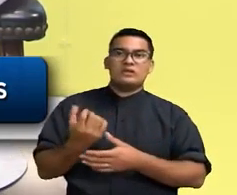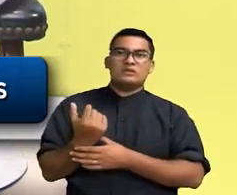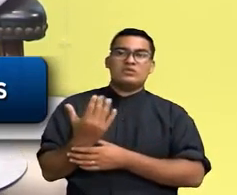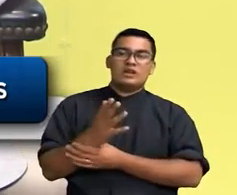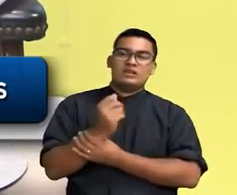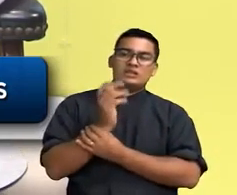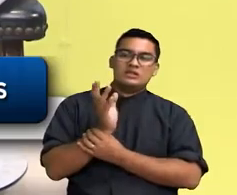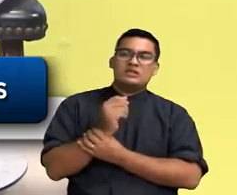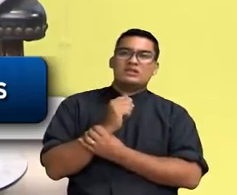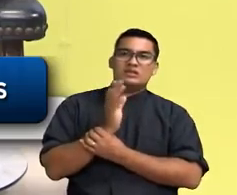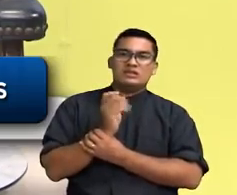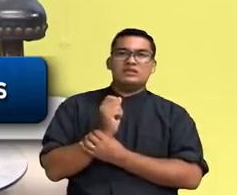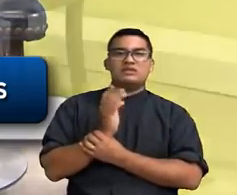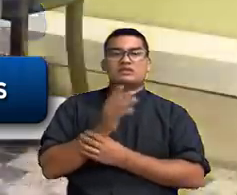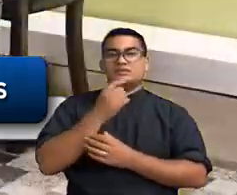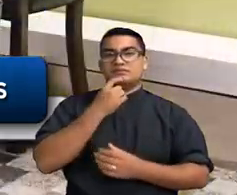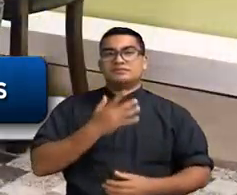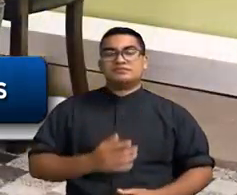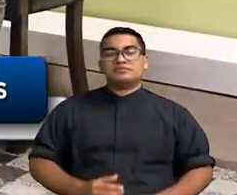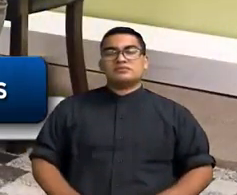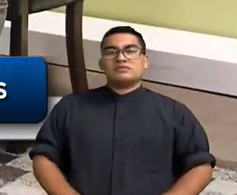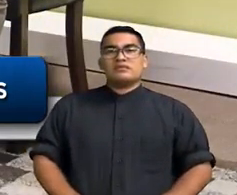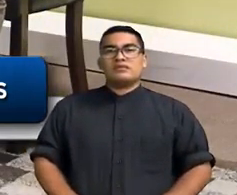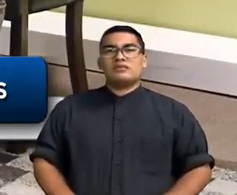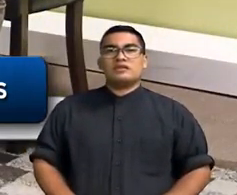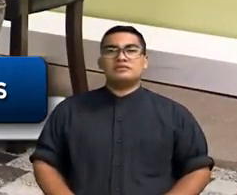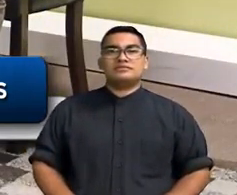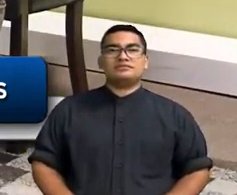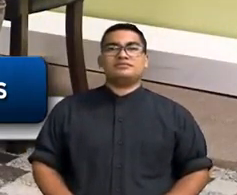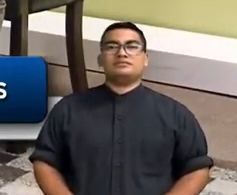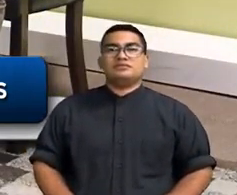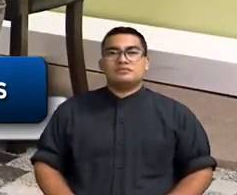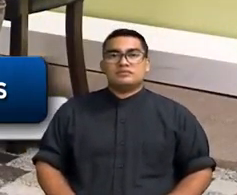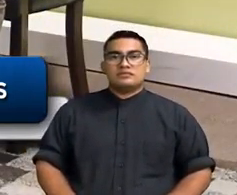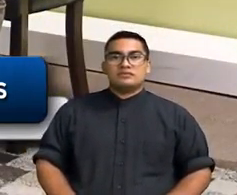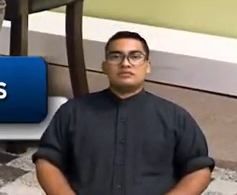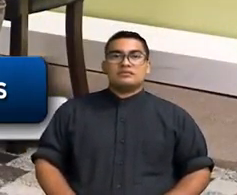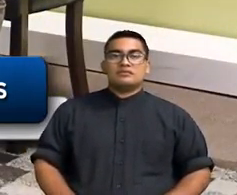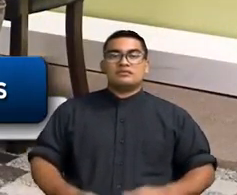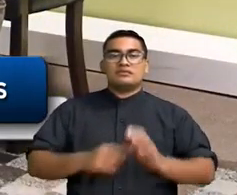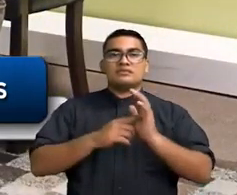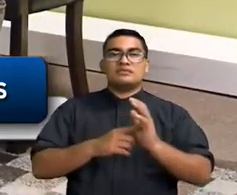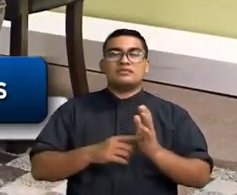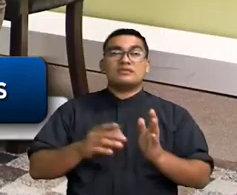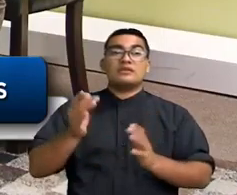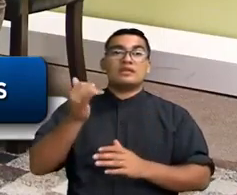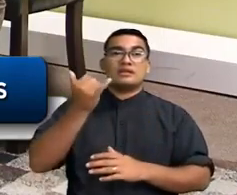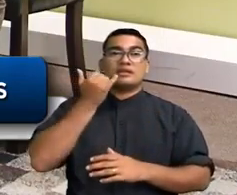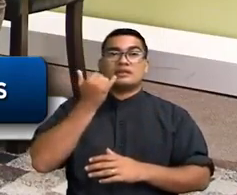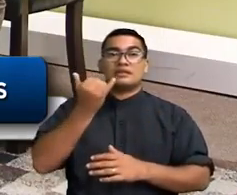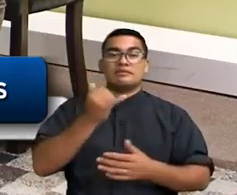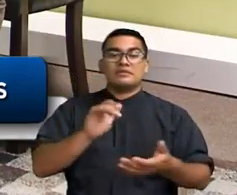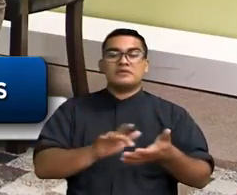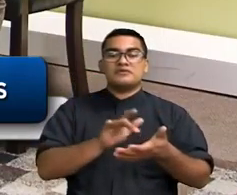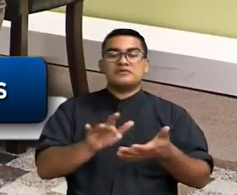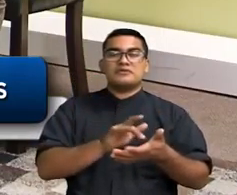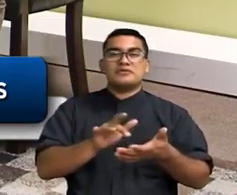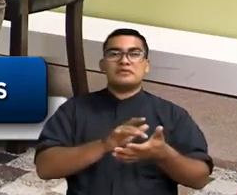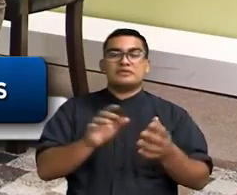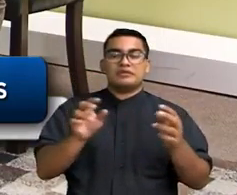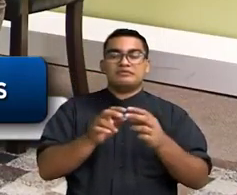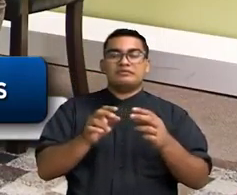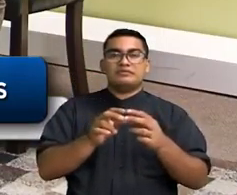redes sociales. Precisamente, doctor, esa combinación del calor, el uso del celular, obviamente, la batería, lo tenemos en la